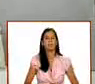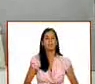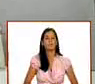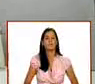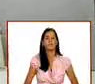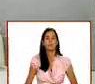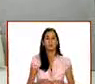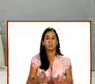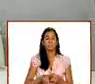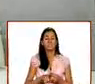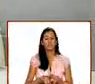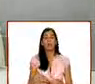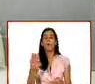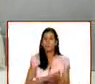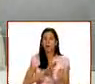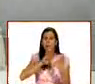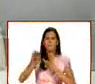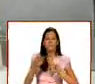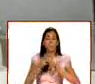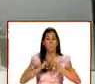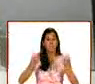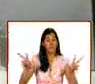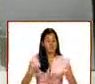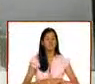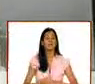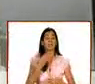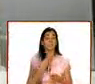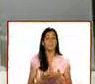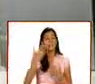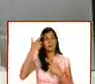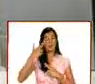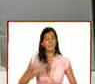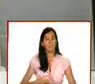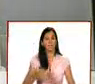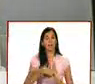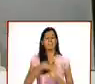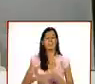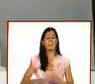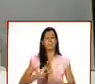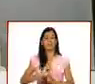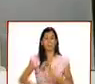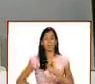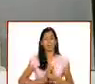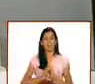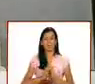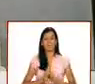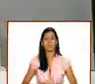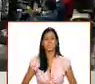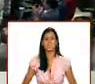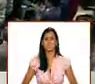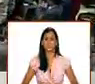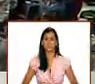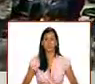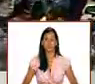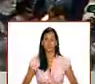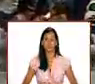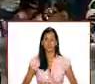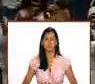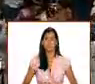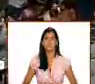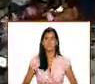reafirmando su vocación de paz y su exigencia de respeto al derecho internacional.